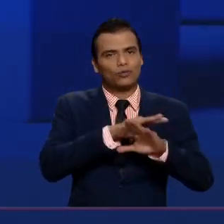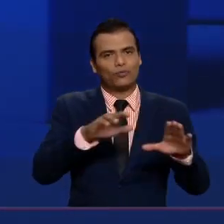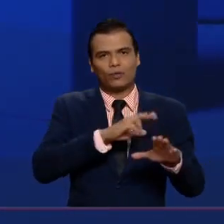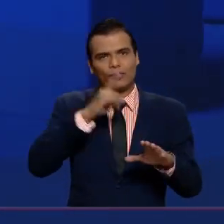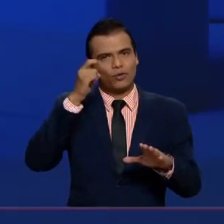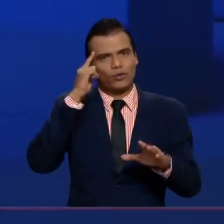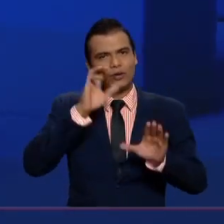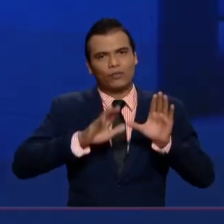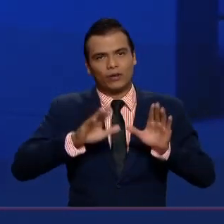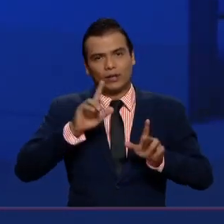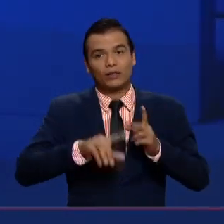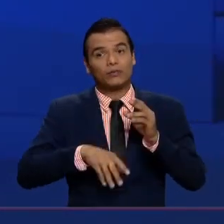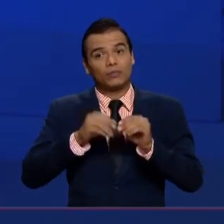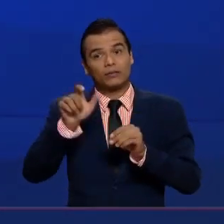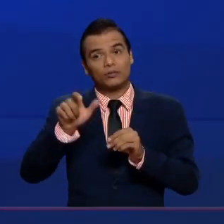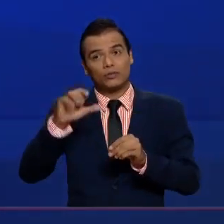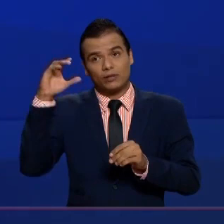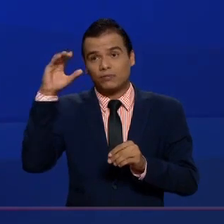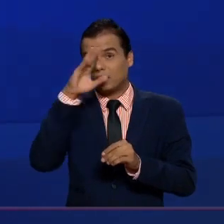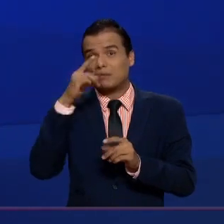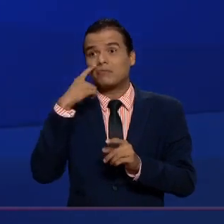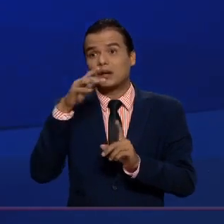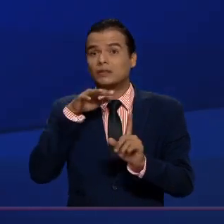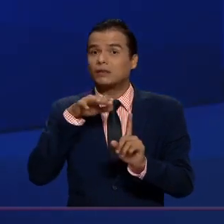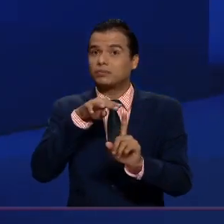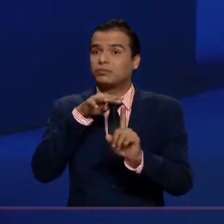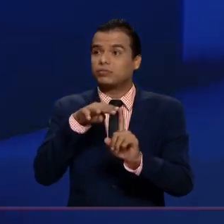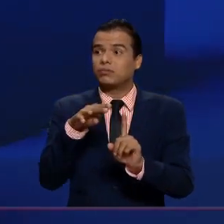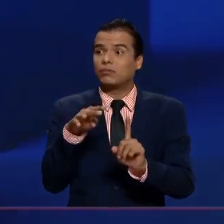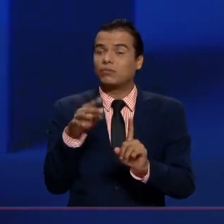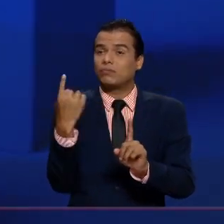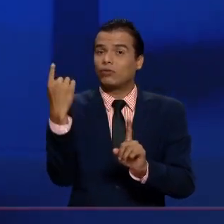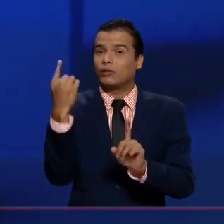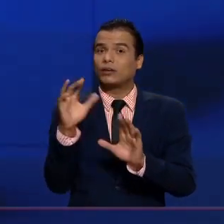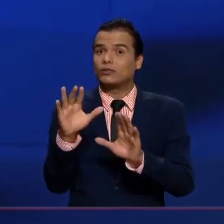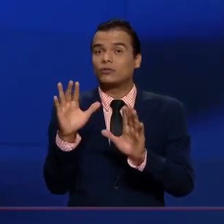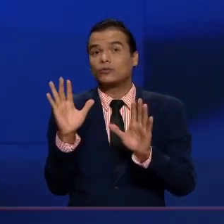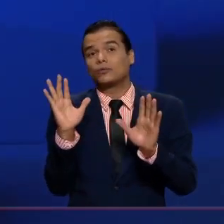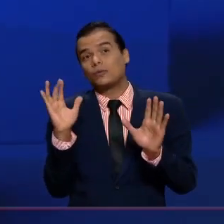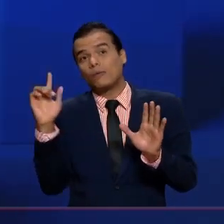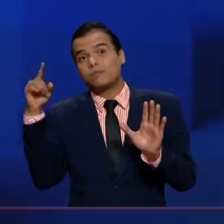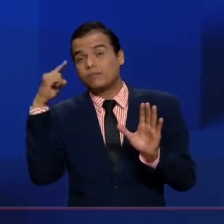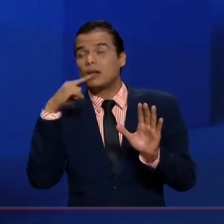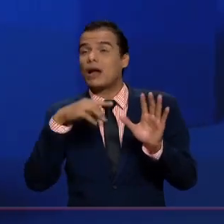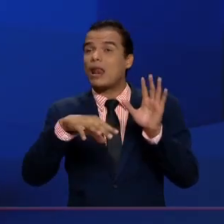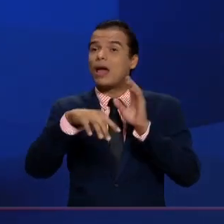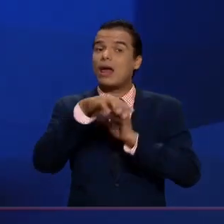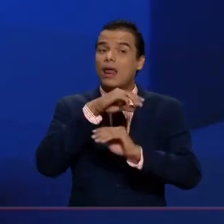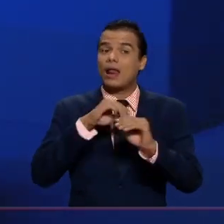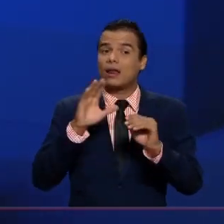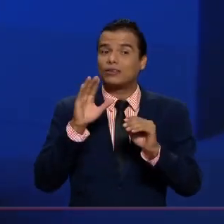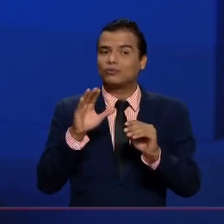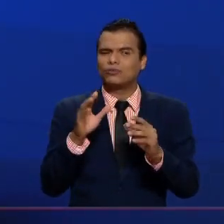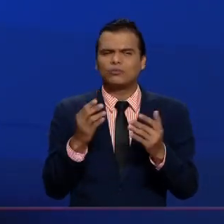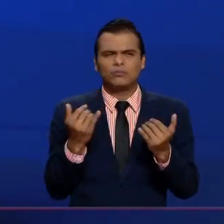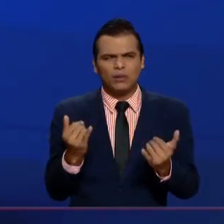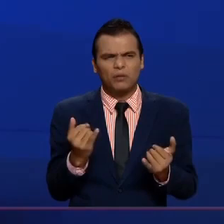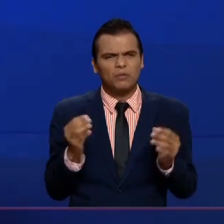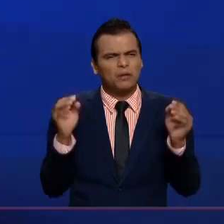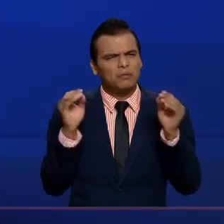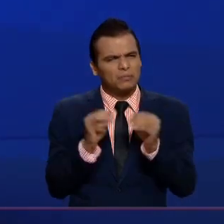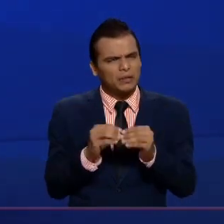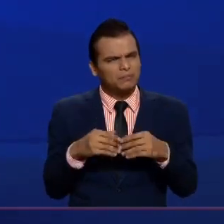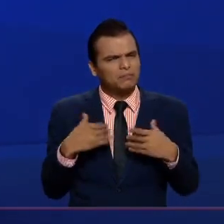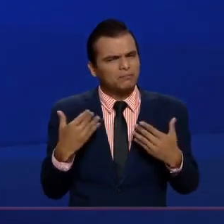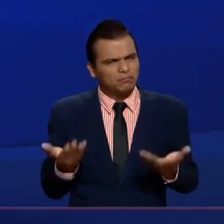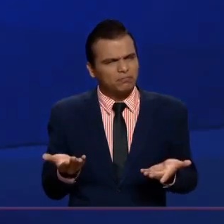Valle y la presunta participación en política del presidente Gustavo Petro caldearon el ambiente. Jefferson Bolívar, buenas